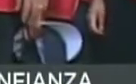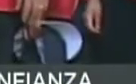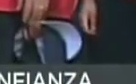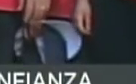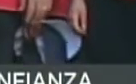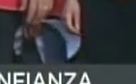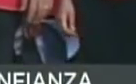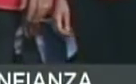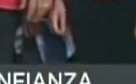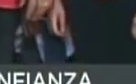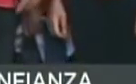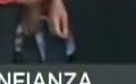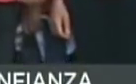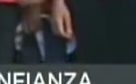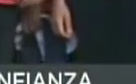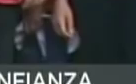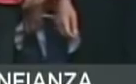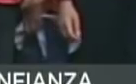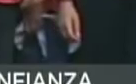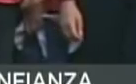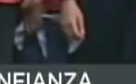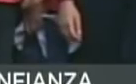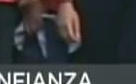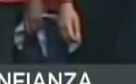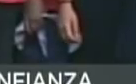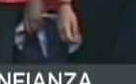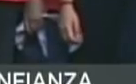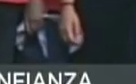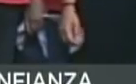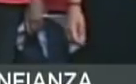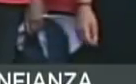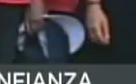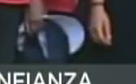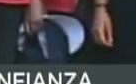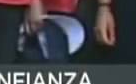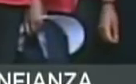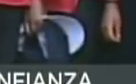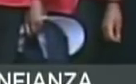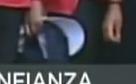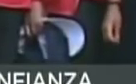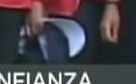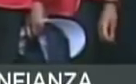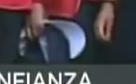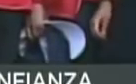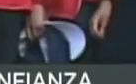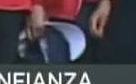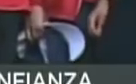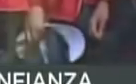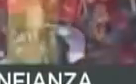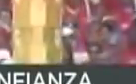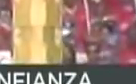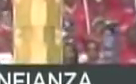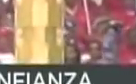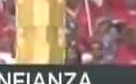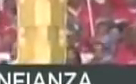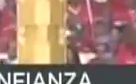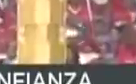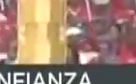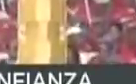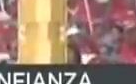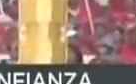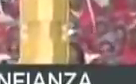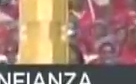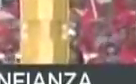de nuestras hijas del comandante Hugo Chávez, a la mujer Caribe, a nuestra